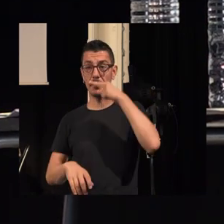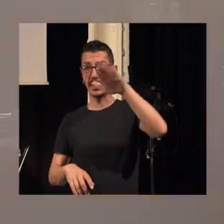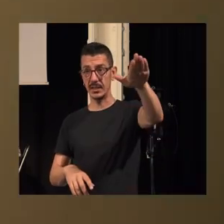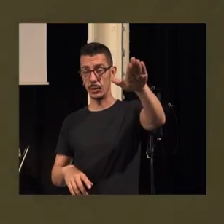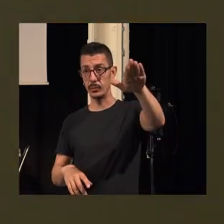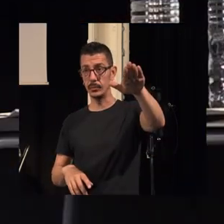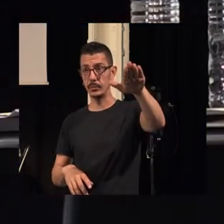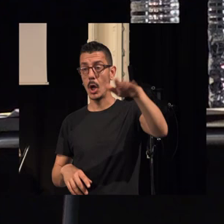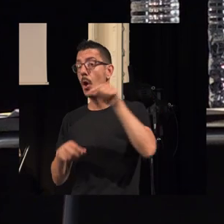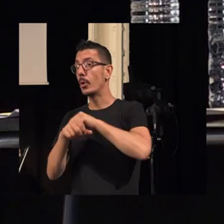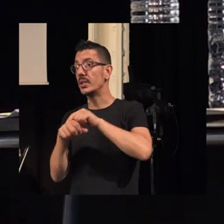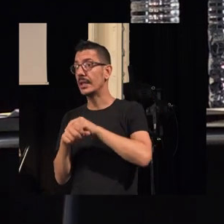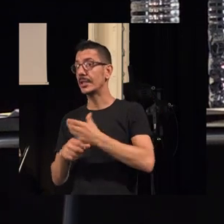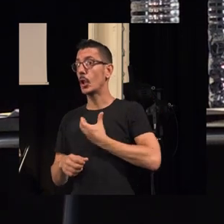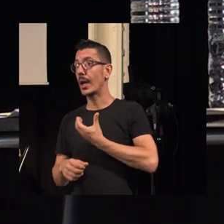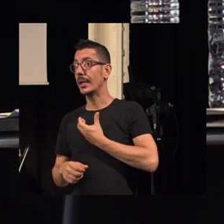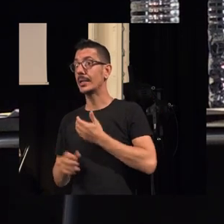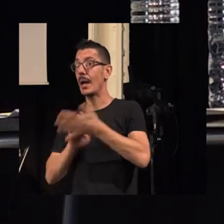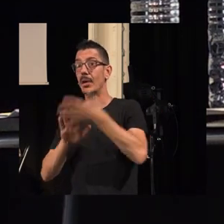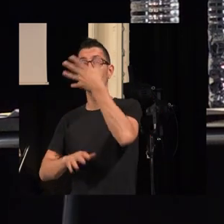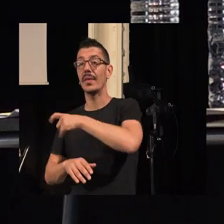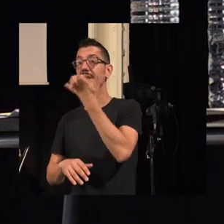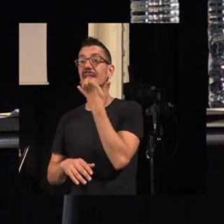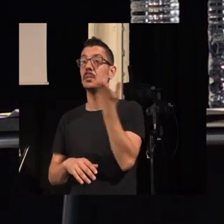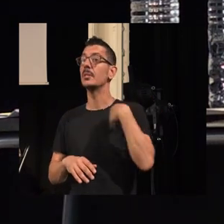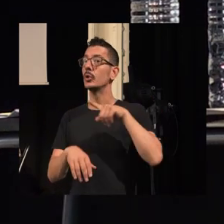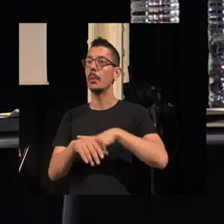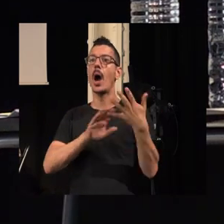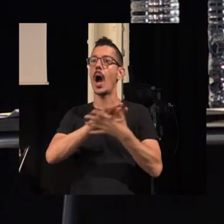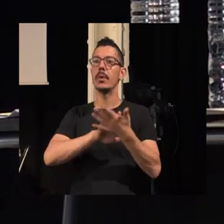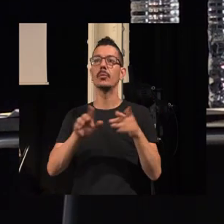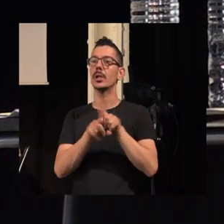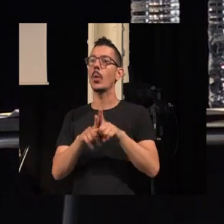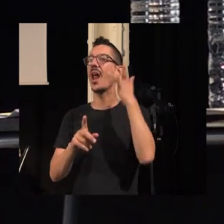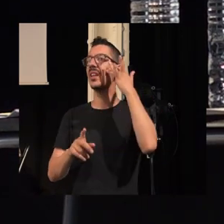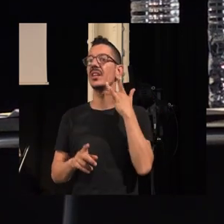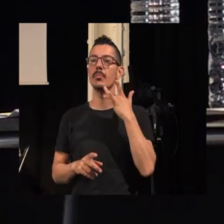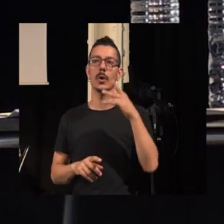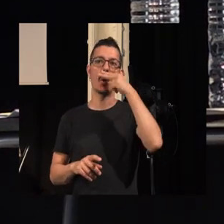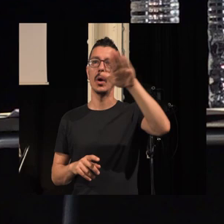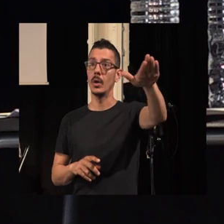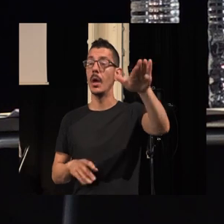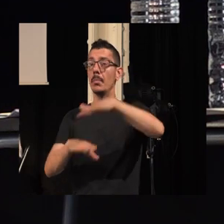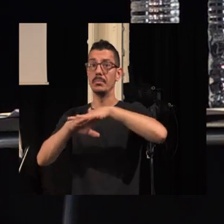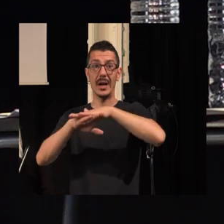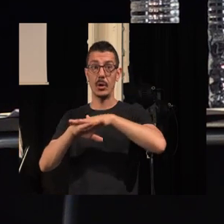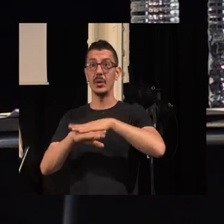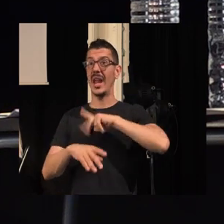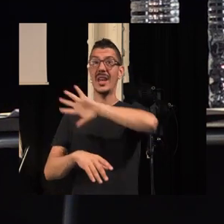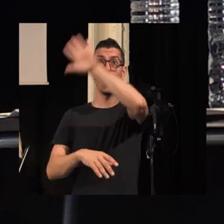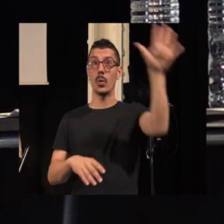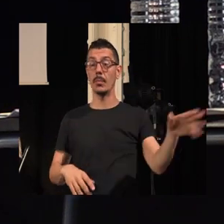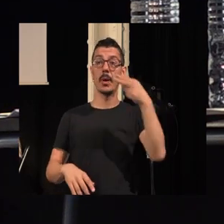de fascismo, ni hablar de nuestras alianzas hoy sin hablar del fascismo. Perdón, hay una ofensiva mundial y paneuropea en